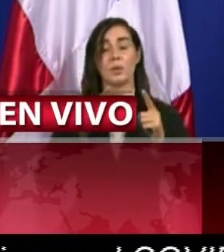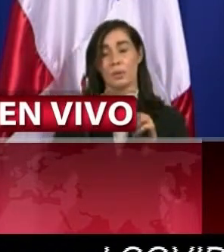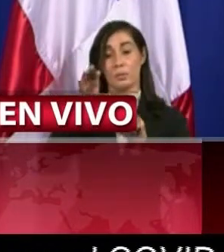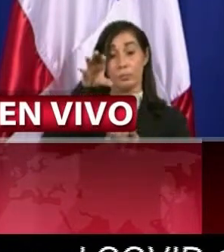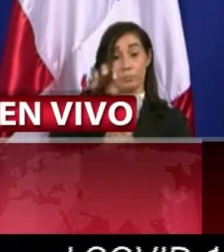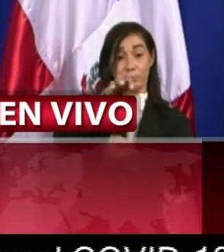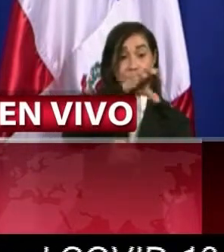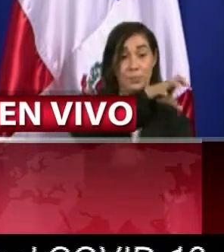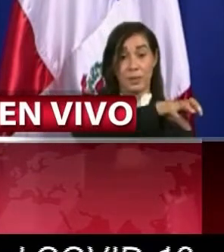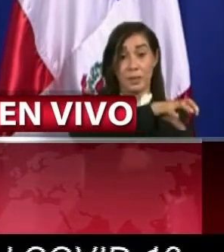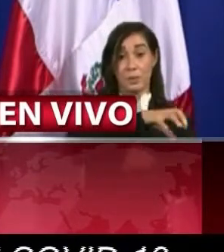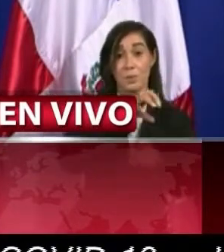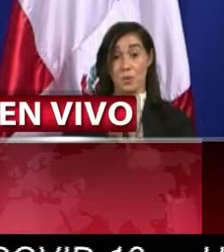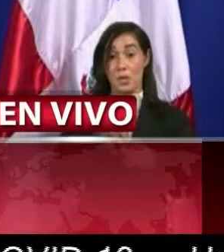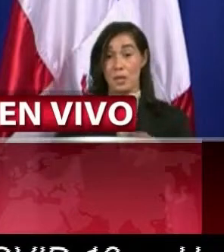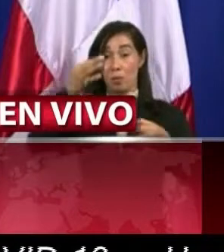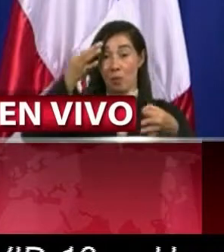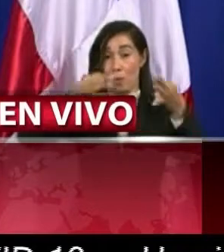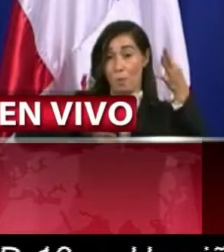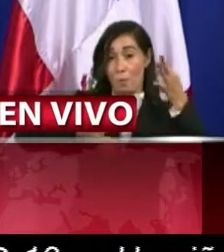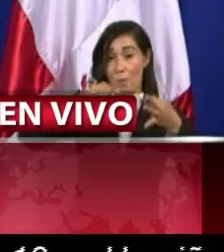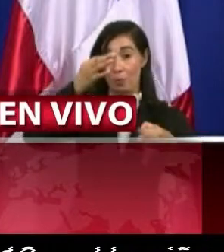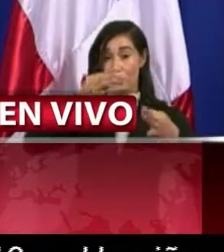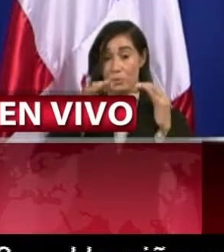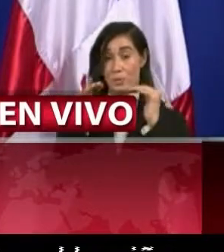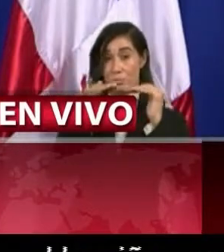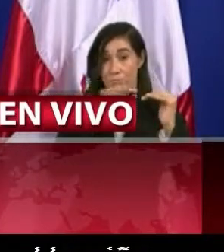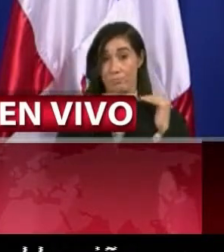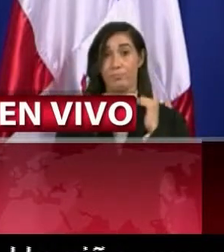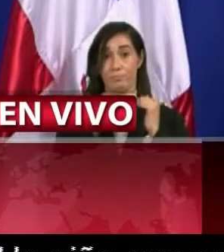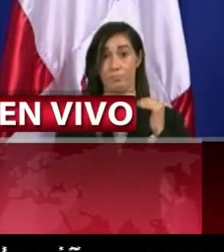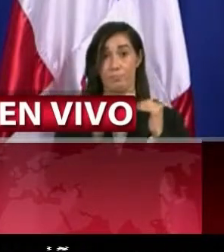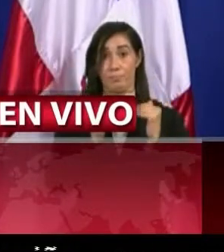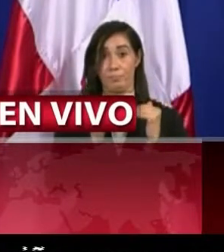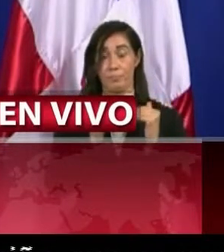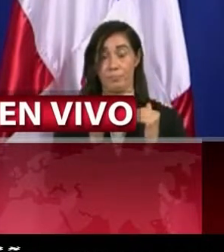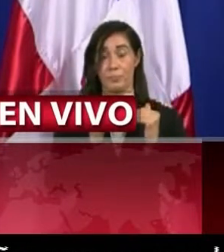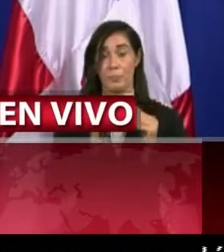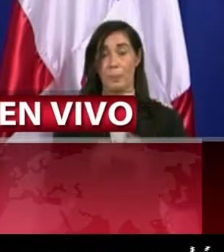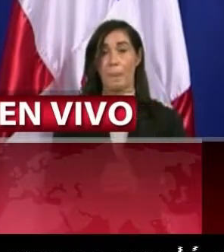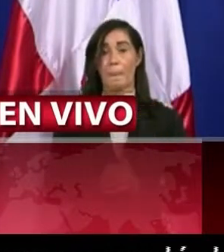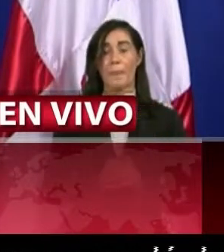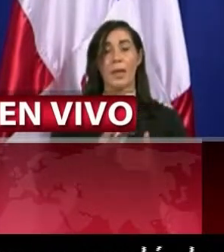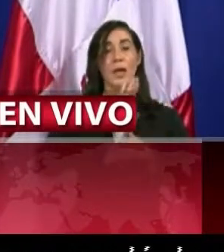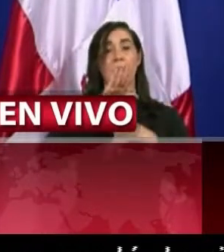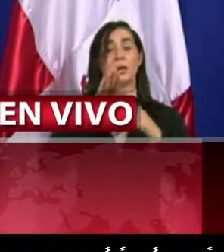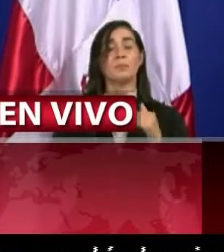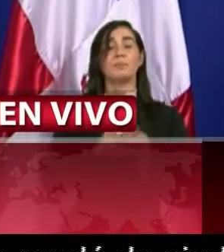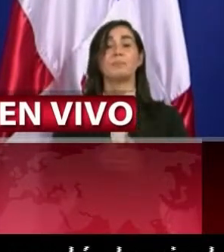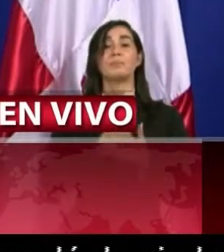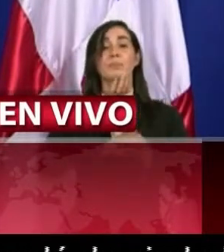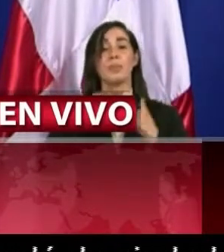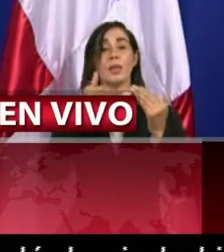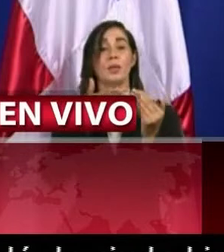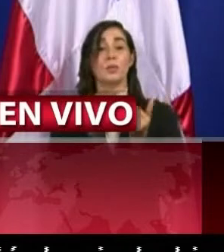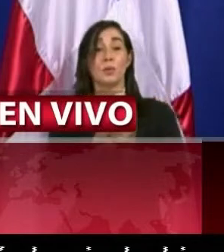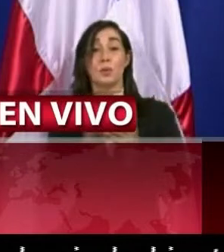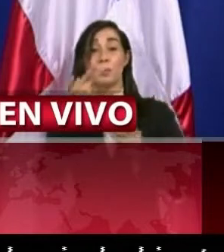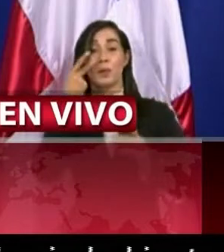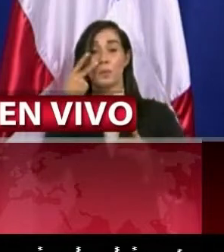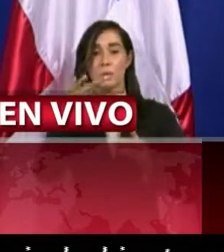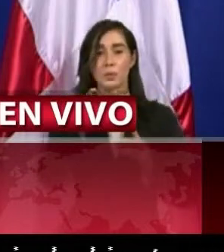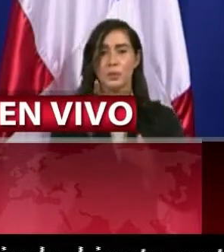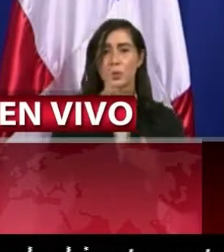recursos asignados de manera justa y equitativa. En todos los casos, hemos verificado que